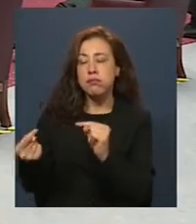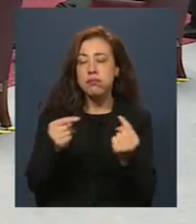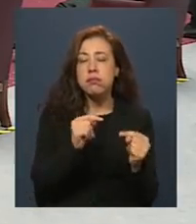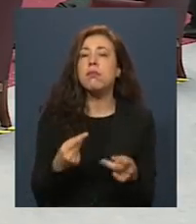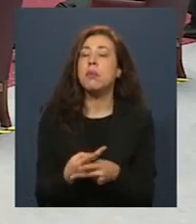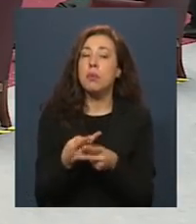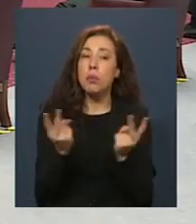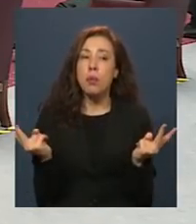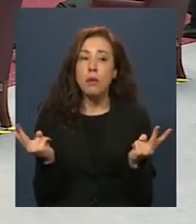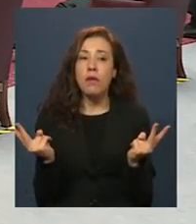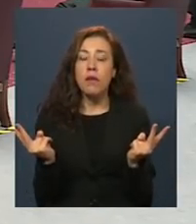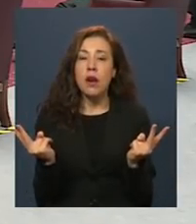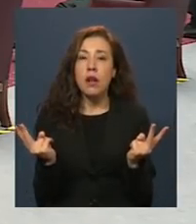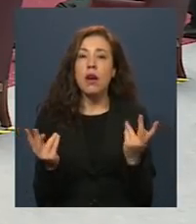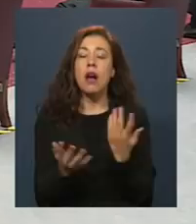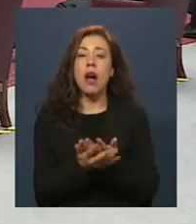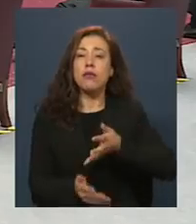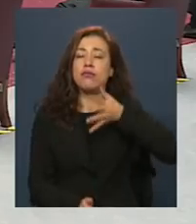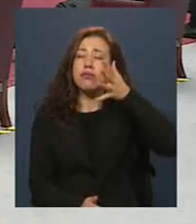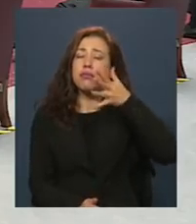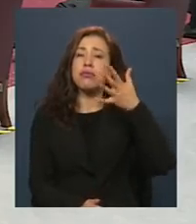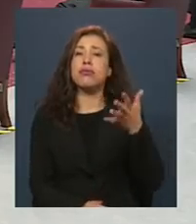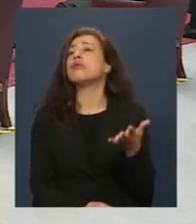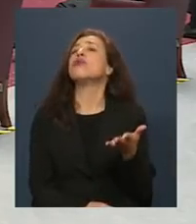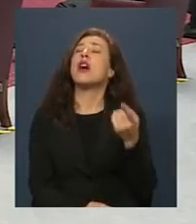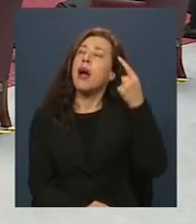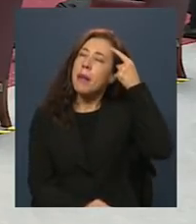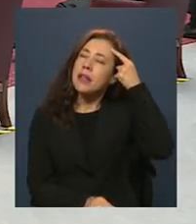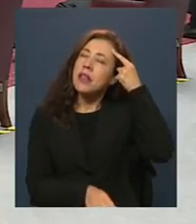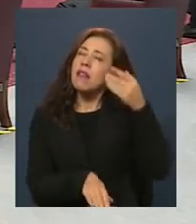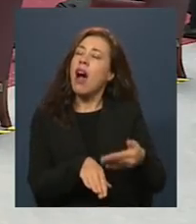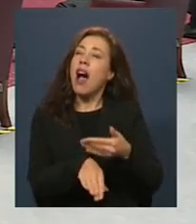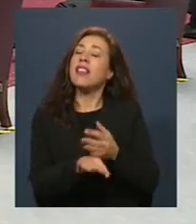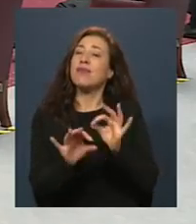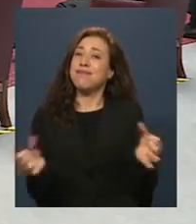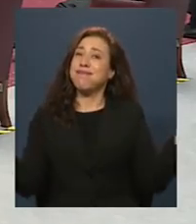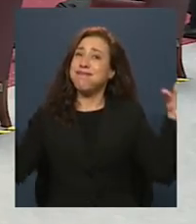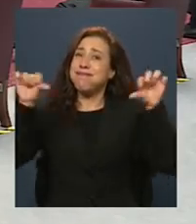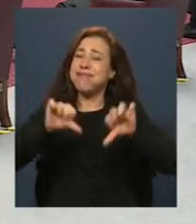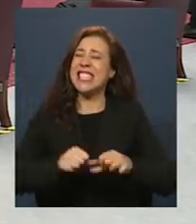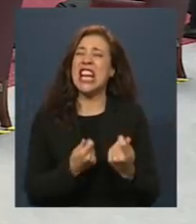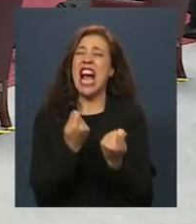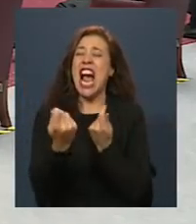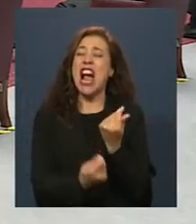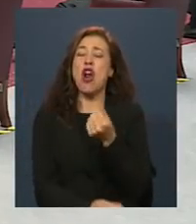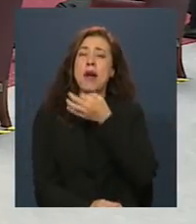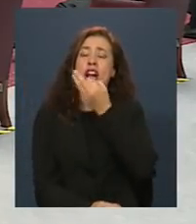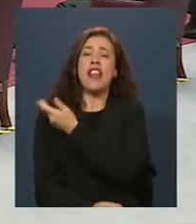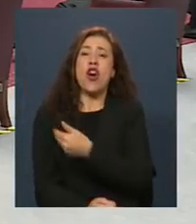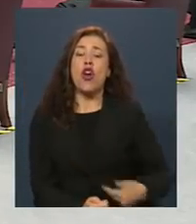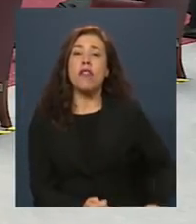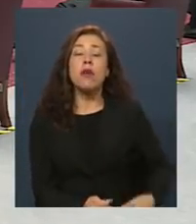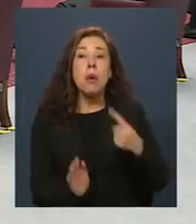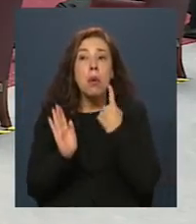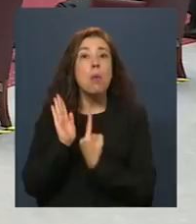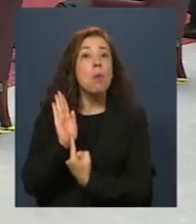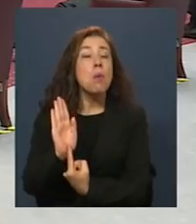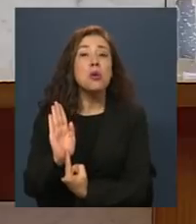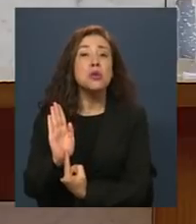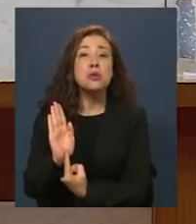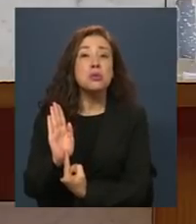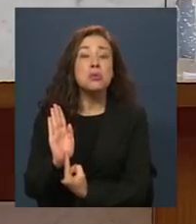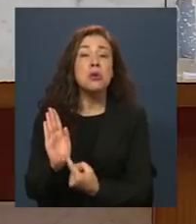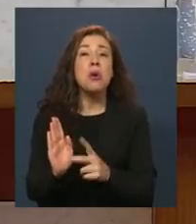público, teñido por un discurso oficial que presagiaba el derrumbe económico del país, demostró ser no más que